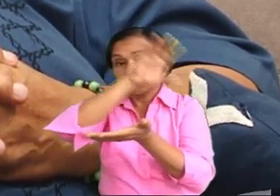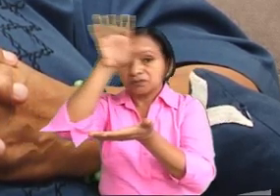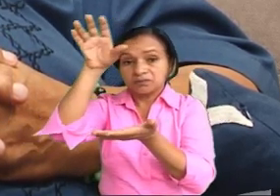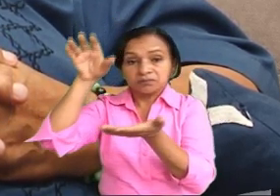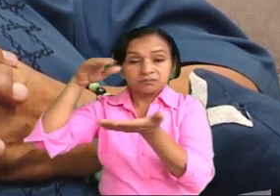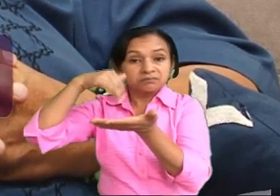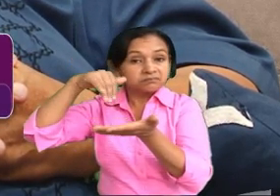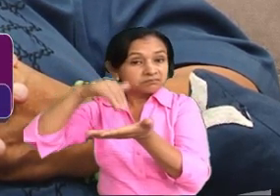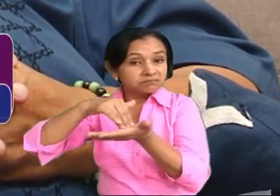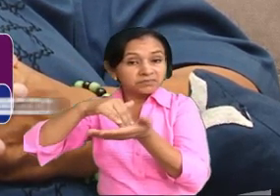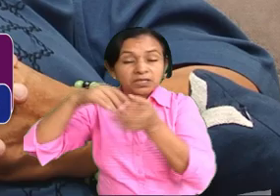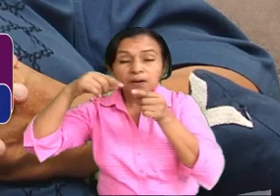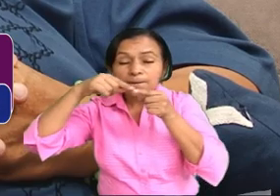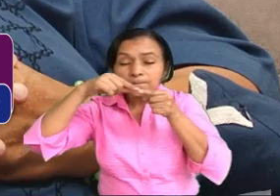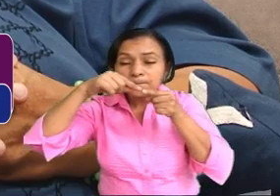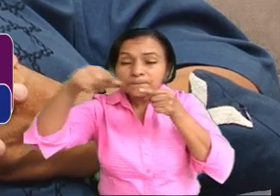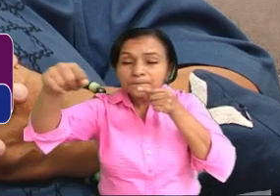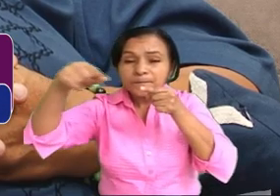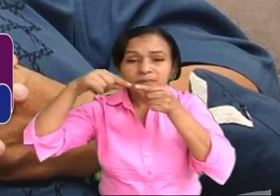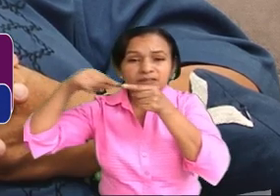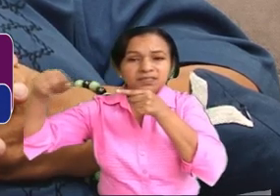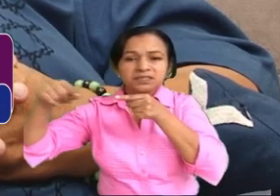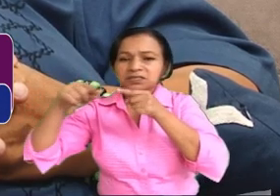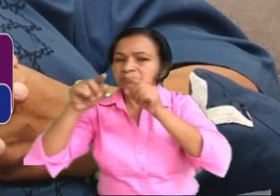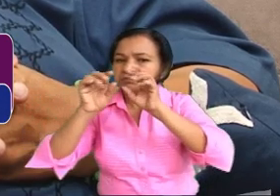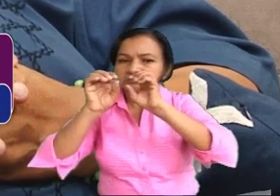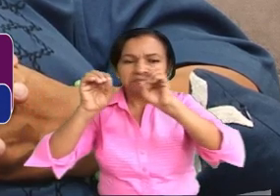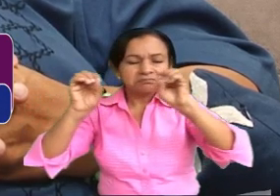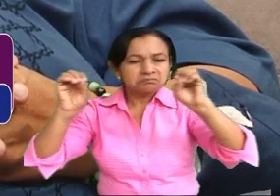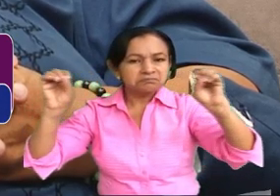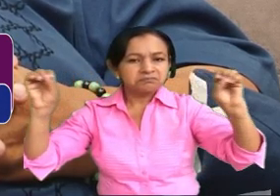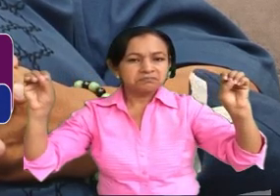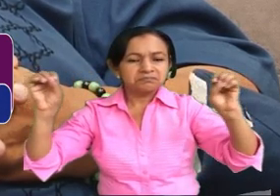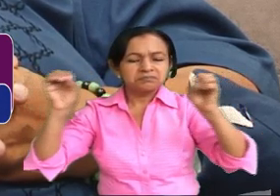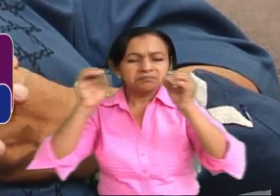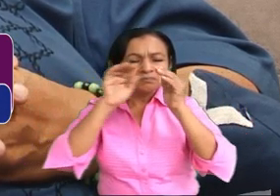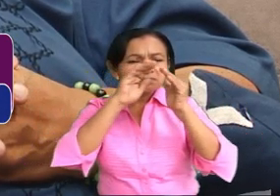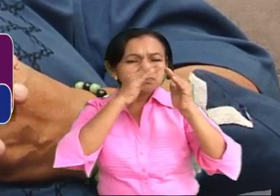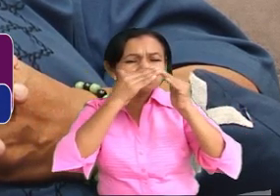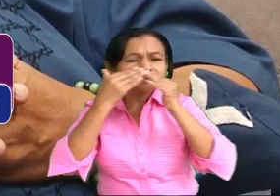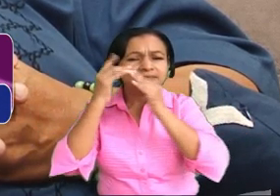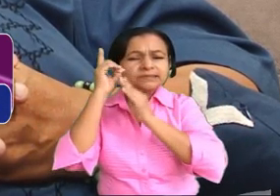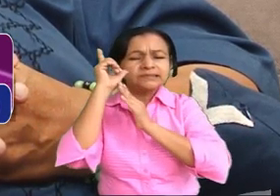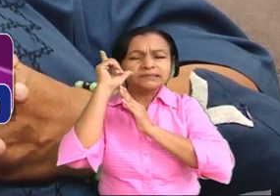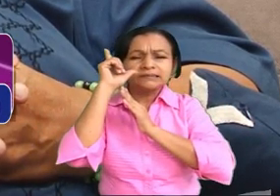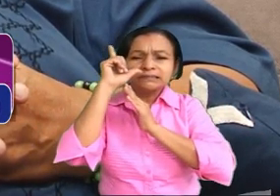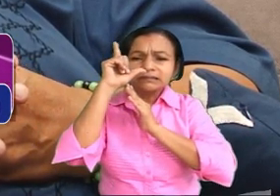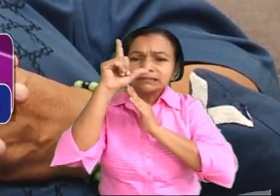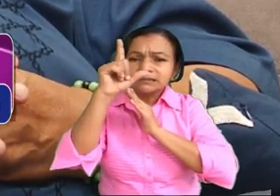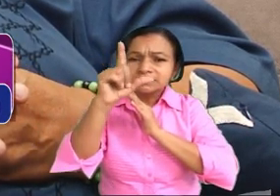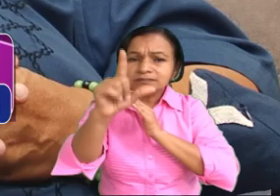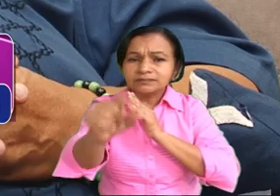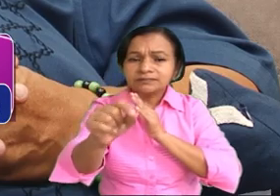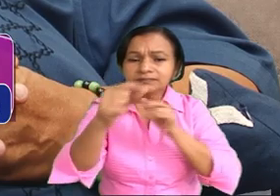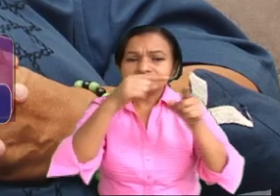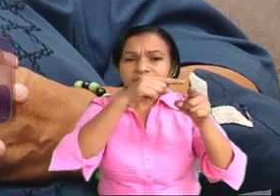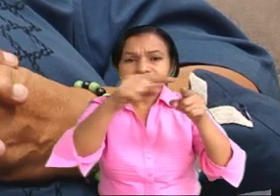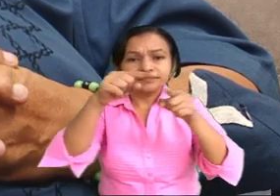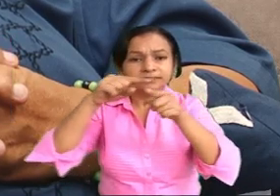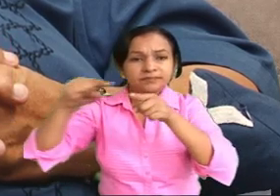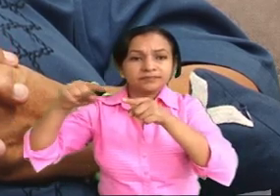Ya en la en los otros municipios, comunidades de la de la de las diferentes